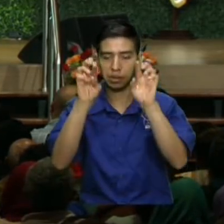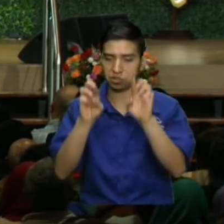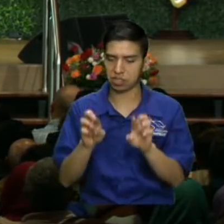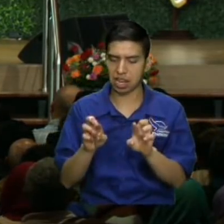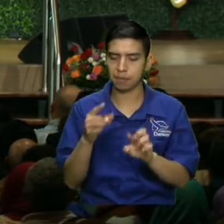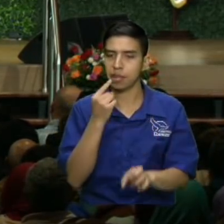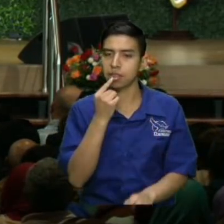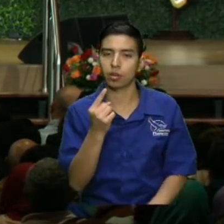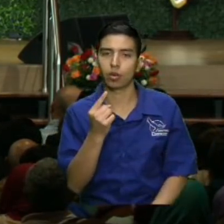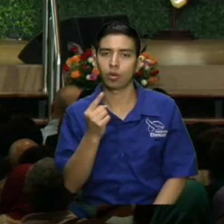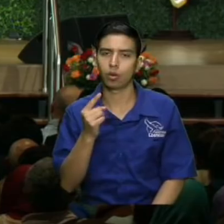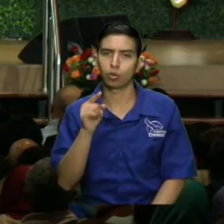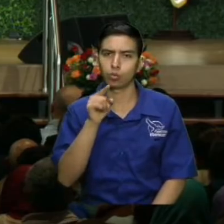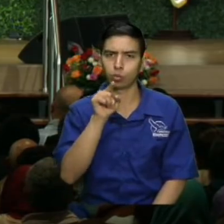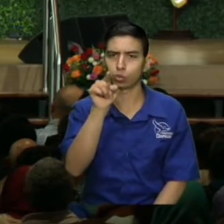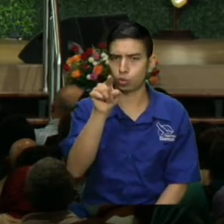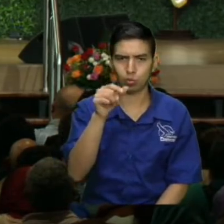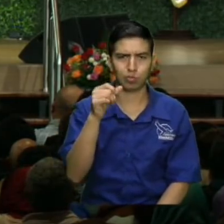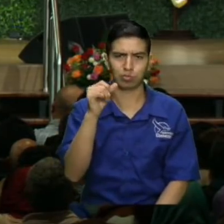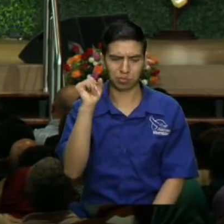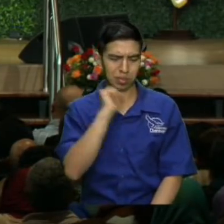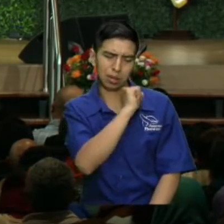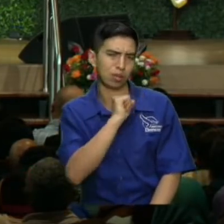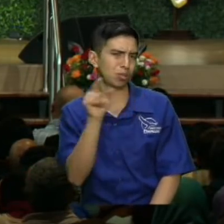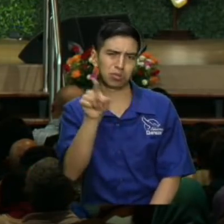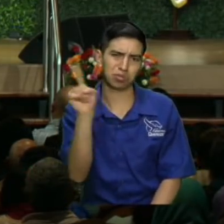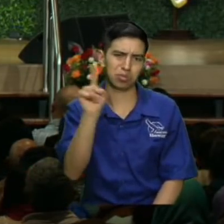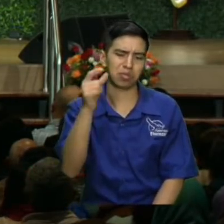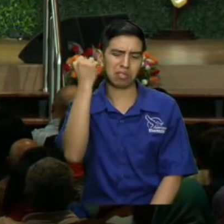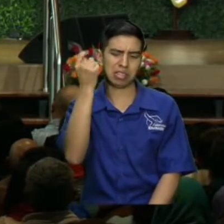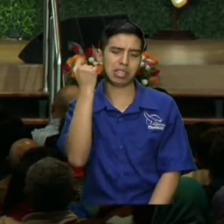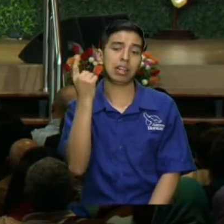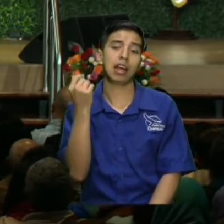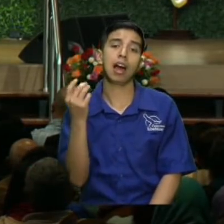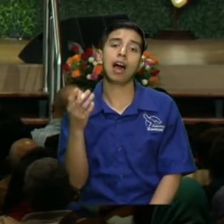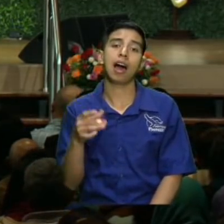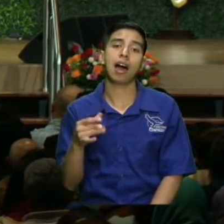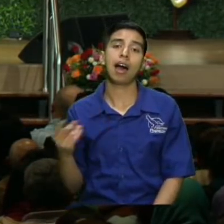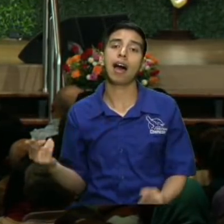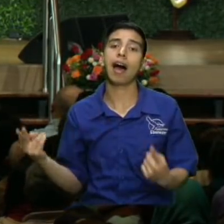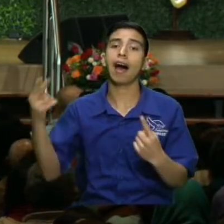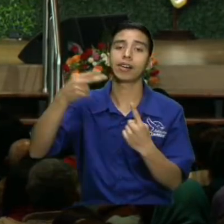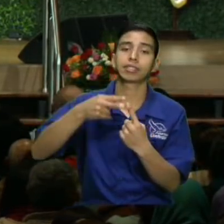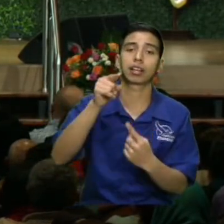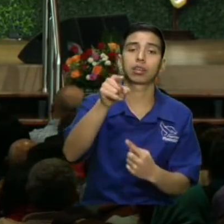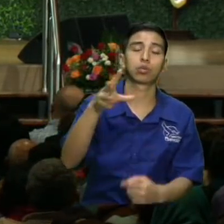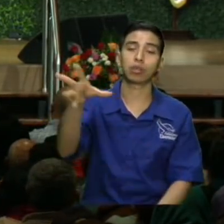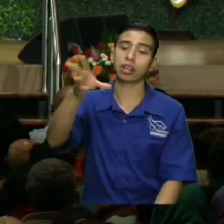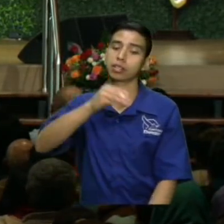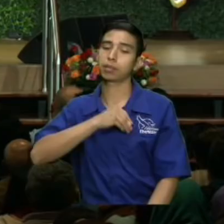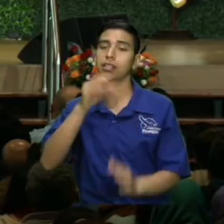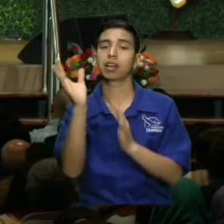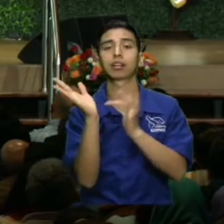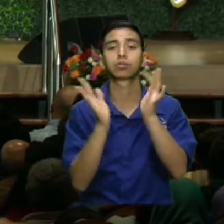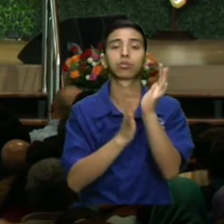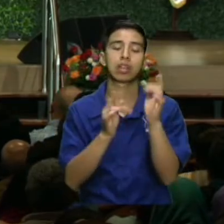nunca lo vas a entender hasta que aceptes a Cristo. Entonces, lo que yo pensé